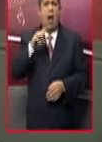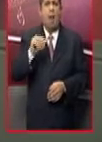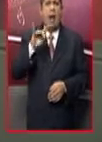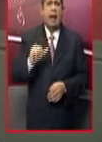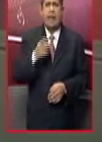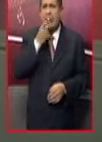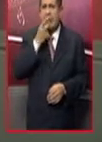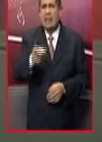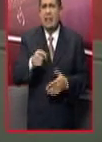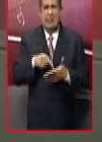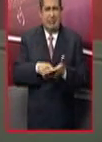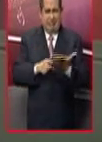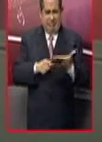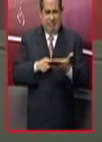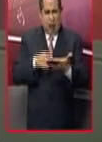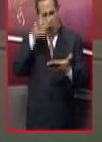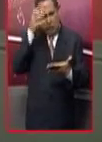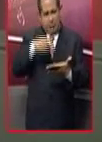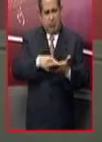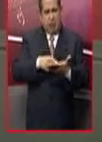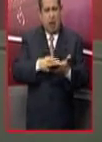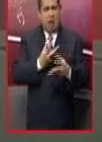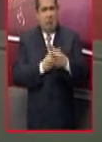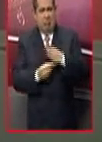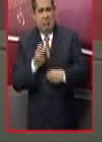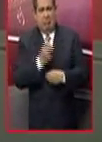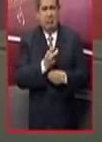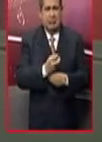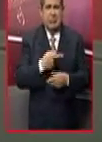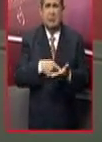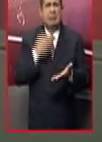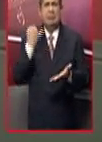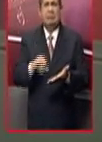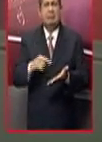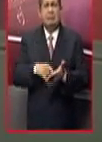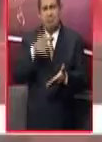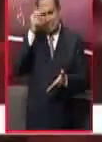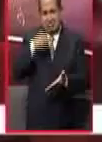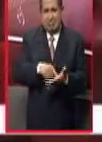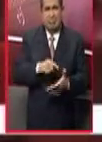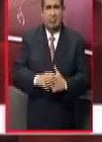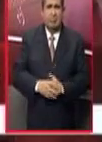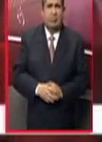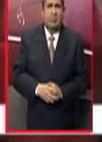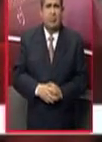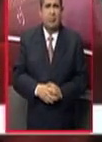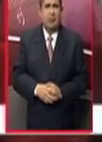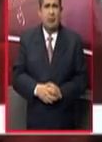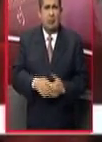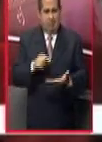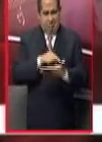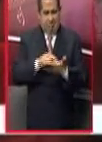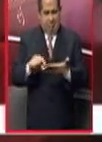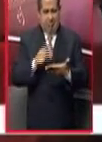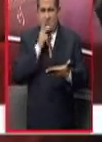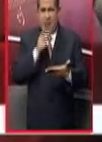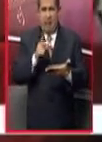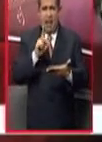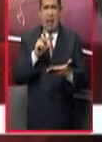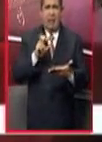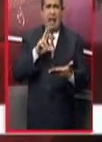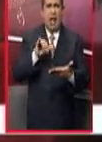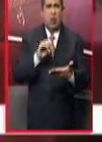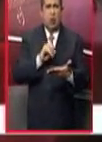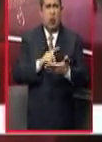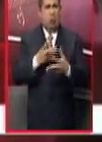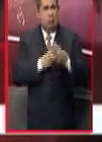Martínez cuestionó el concepto de derecho de réplica asentado en el correspondiente dictamen. De entrada, el derecho de réplica